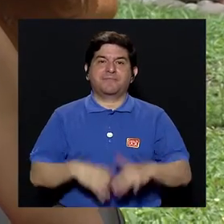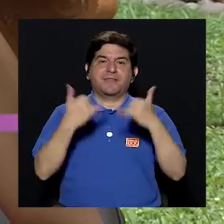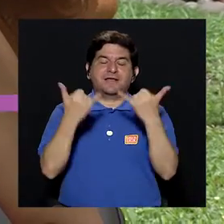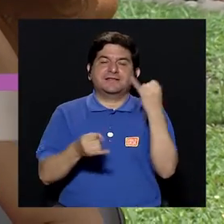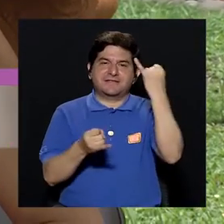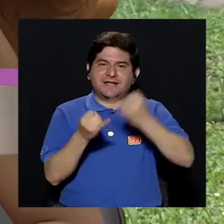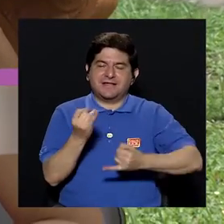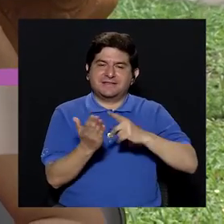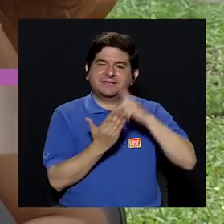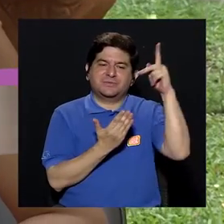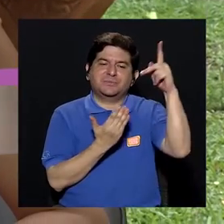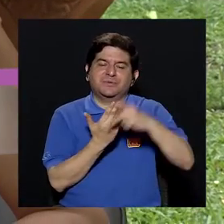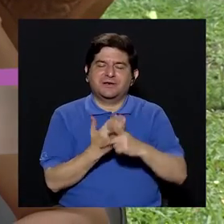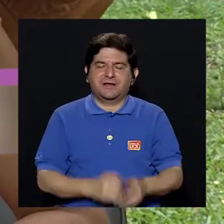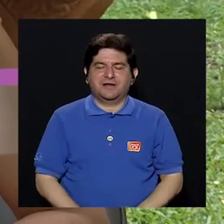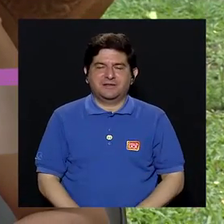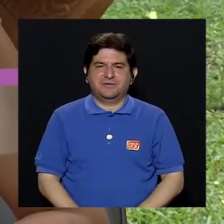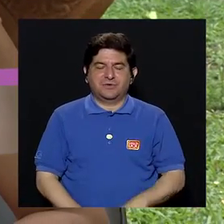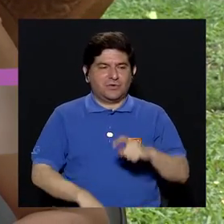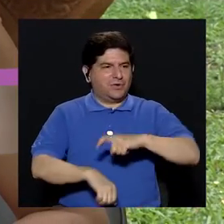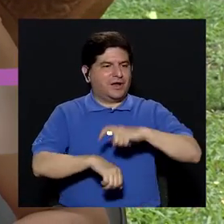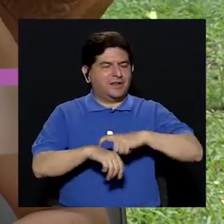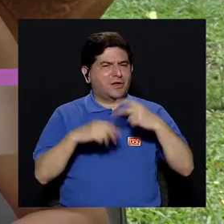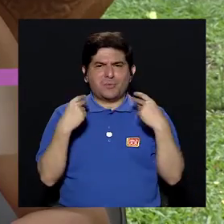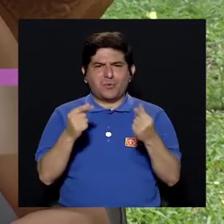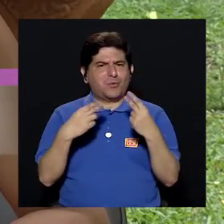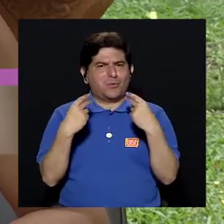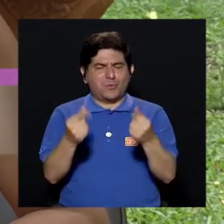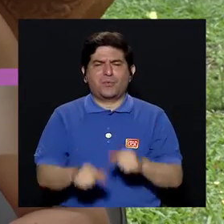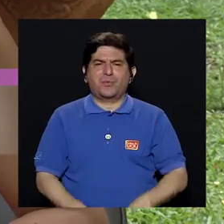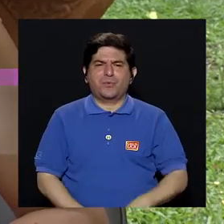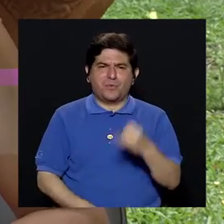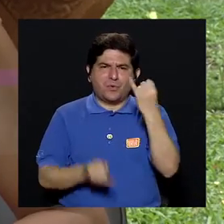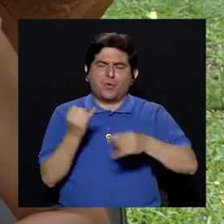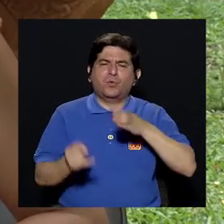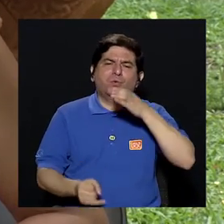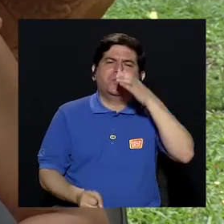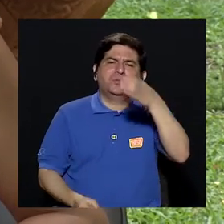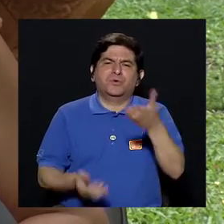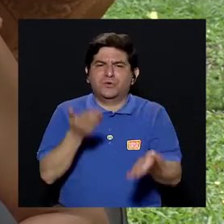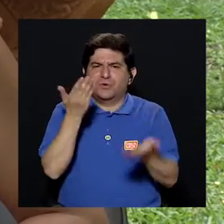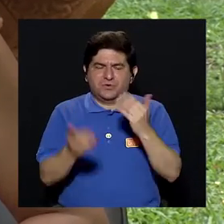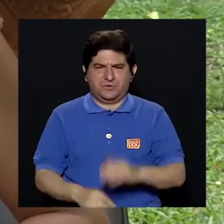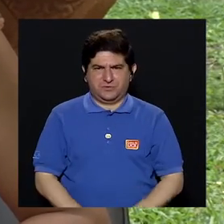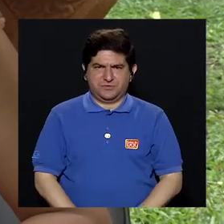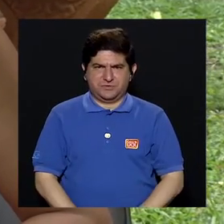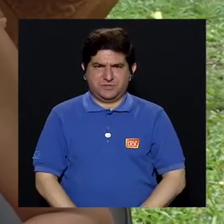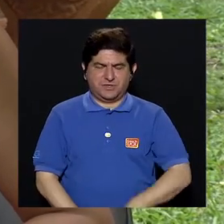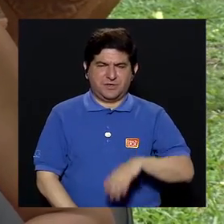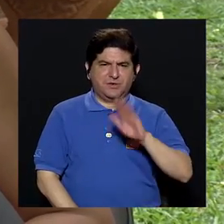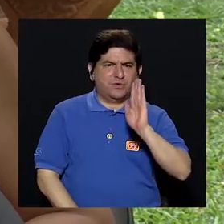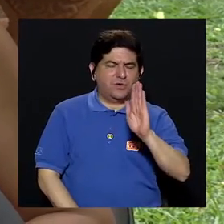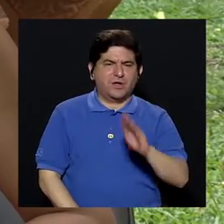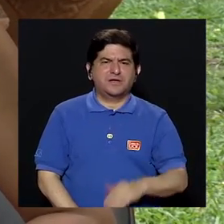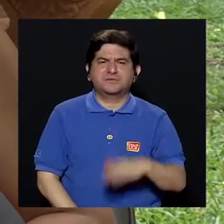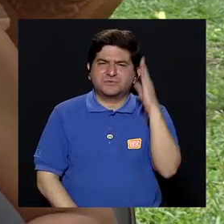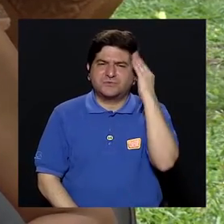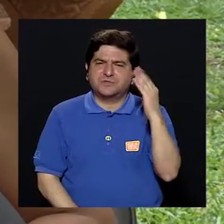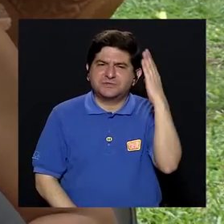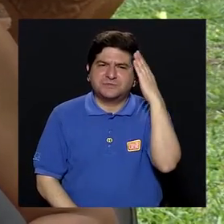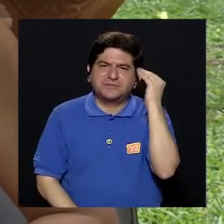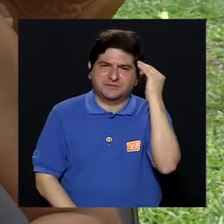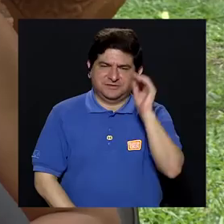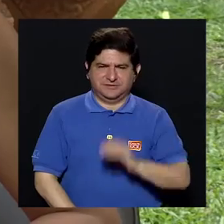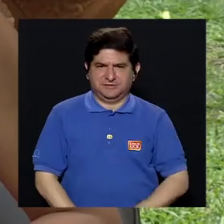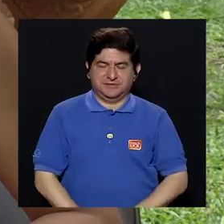ya para cerrar este programa, que se nos ha pasado el tiempo bastante rápido, una última recomendación desde su